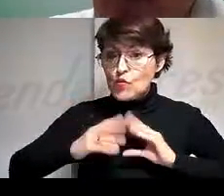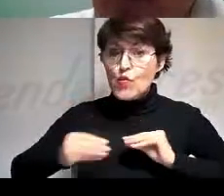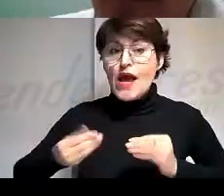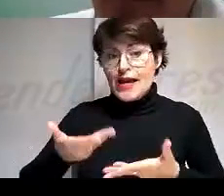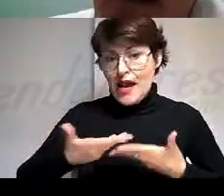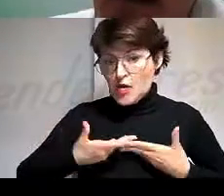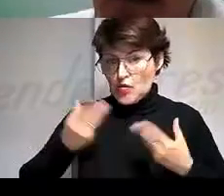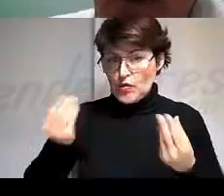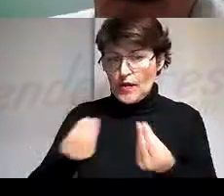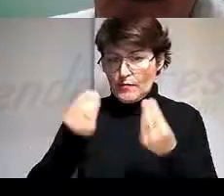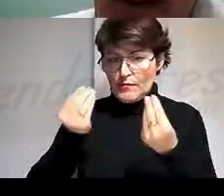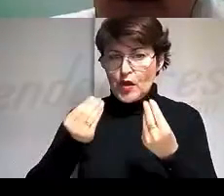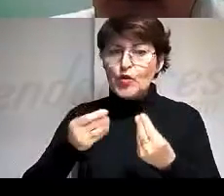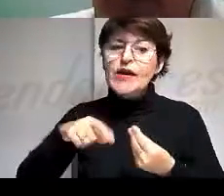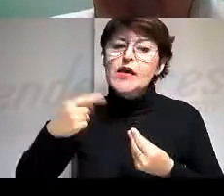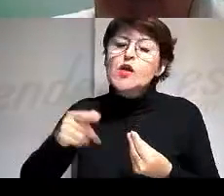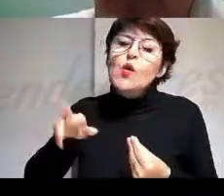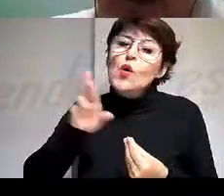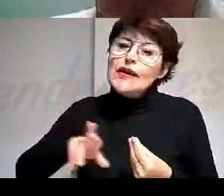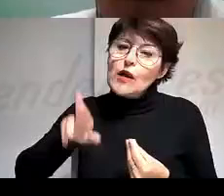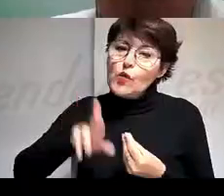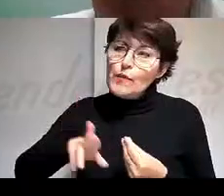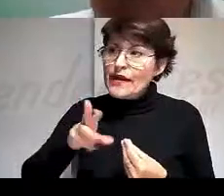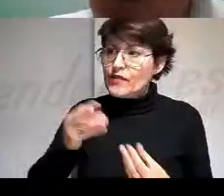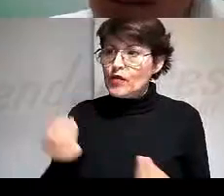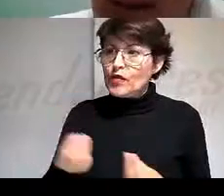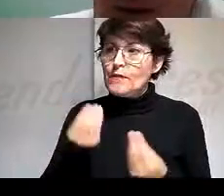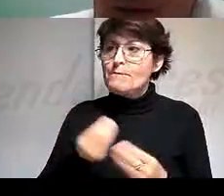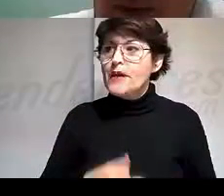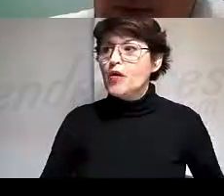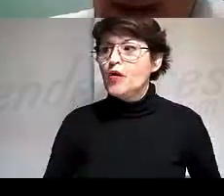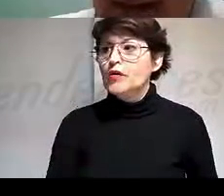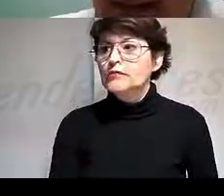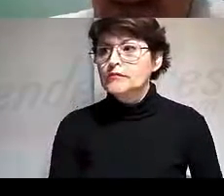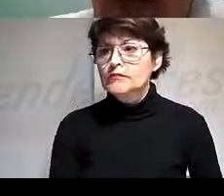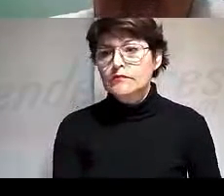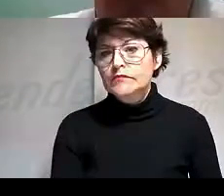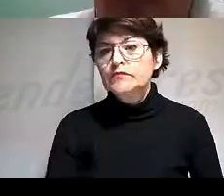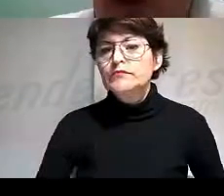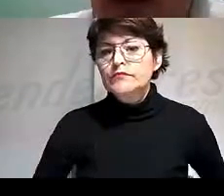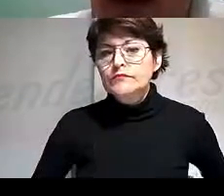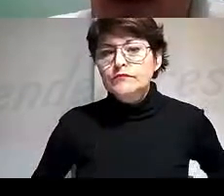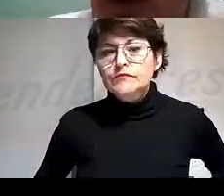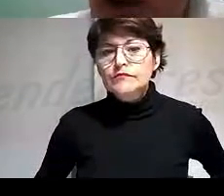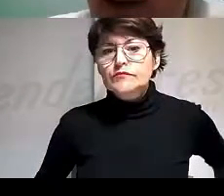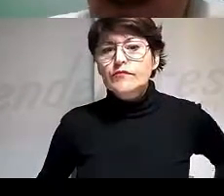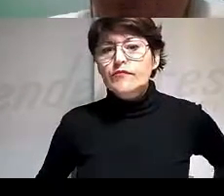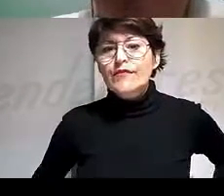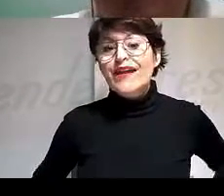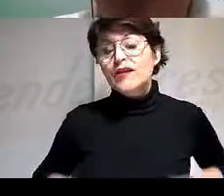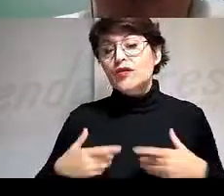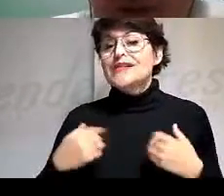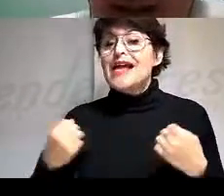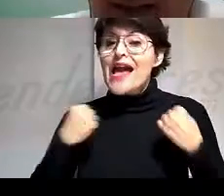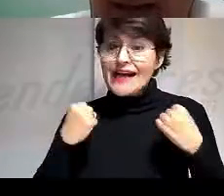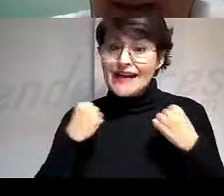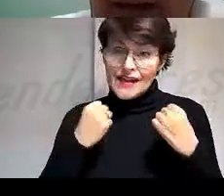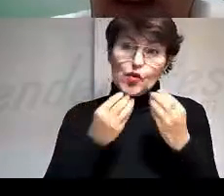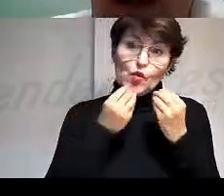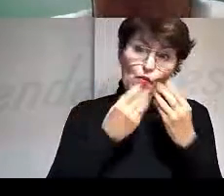favorece la recuperación del ejercicio porque elimina los desechos del metabolismo celular. Es decir, durante el ejercicio va fenomenal, pero después